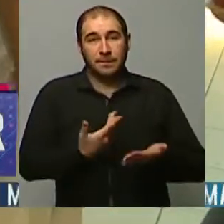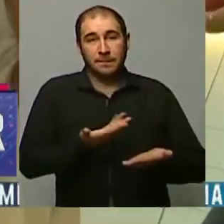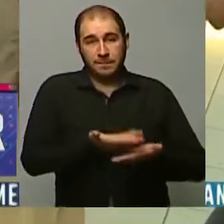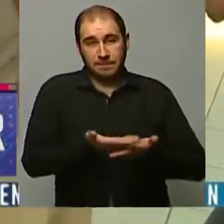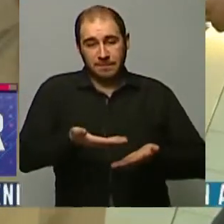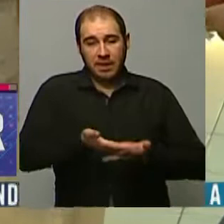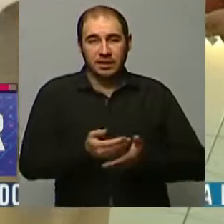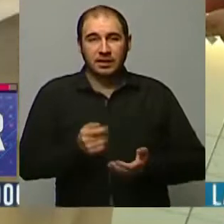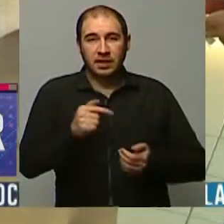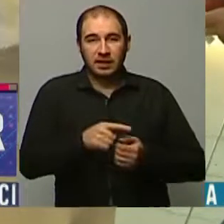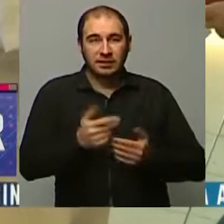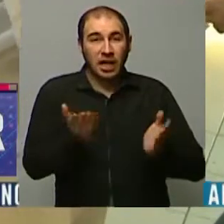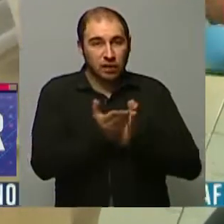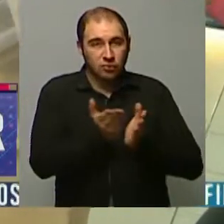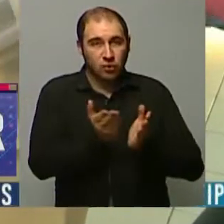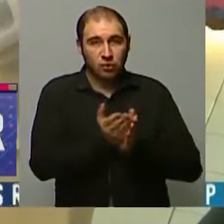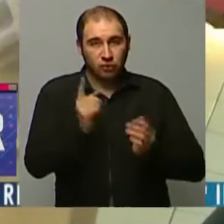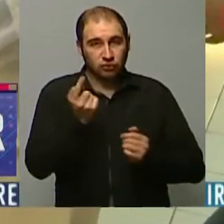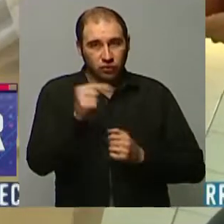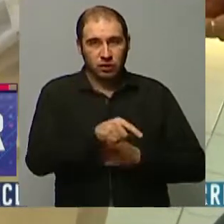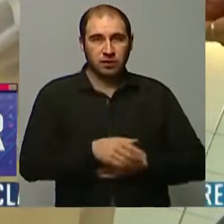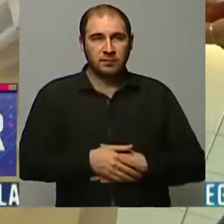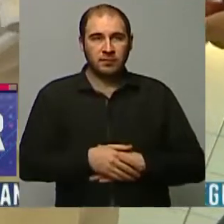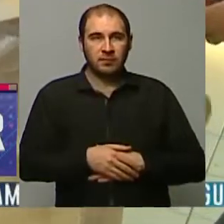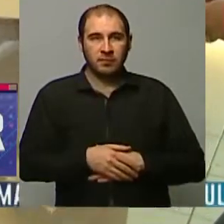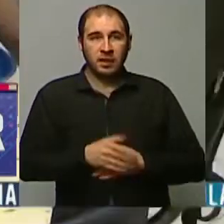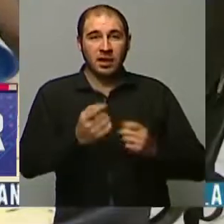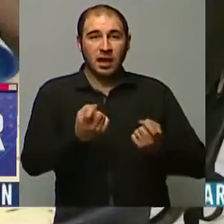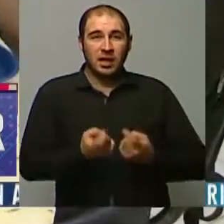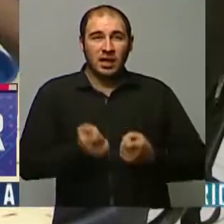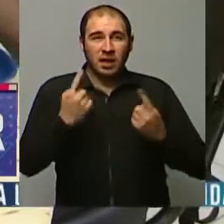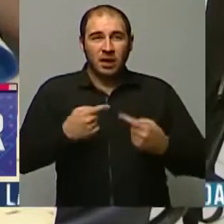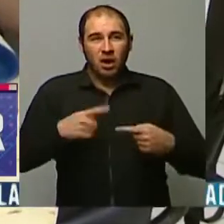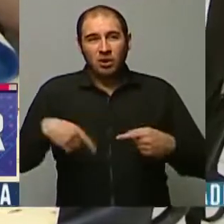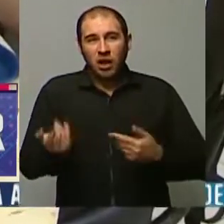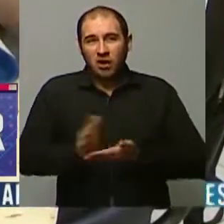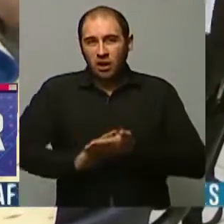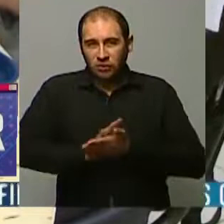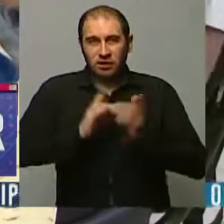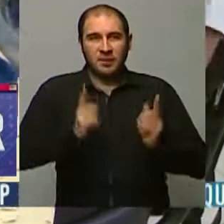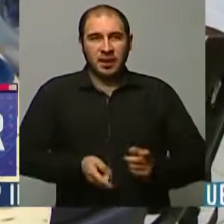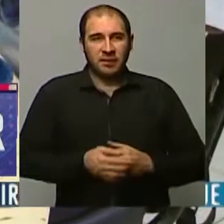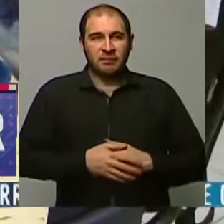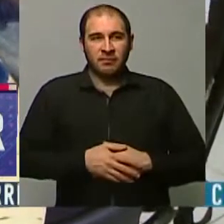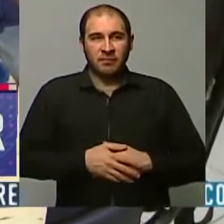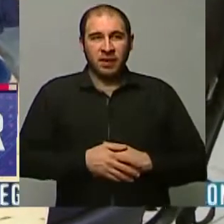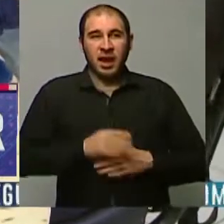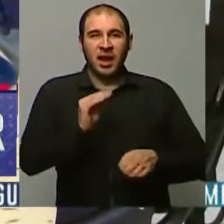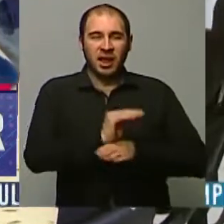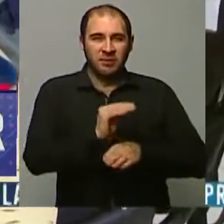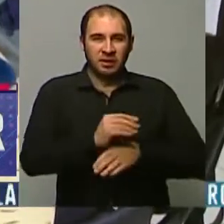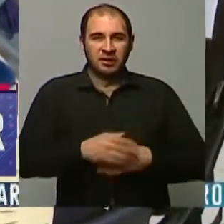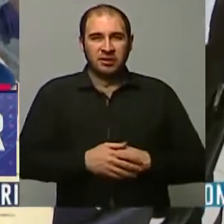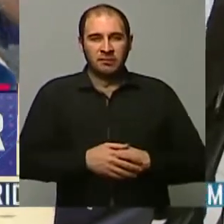exigencia del estudio en sí, necesitan cubrir otras necesidades. Por lo tanto, los